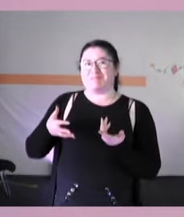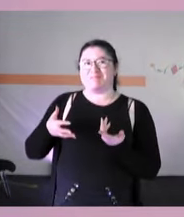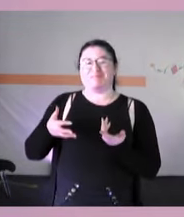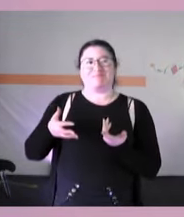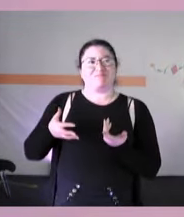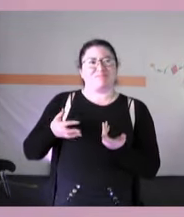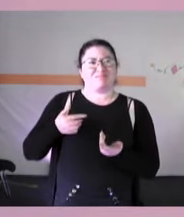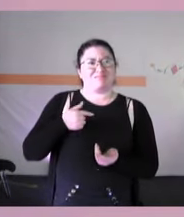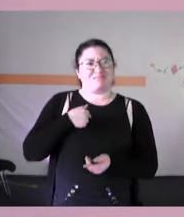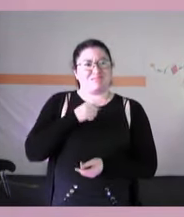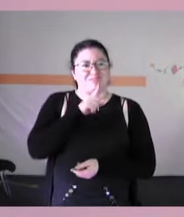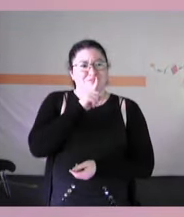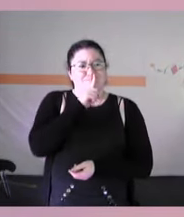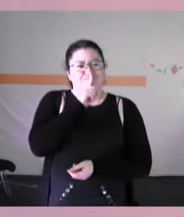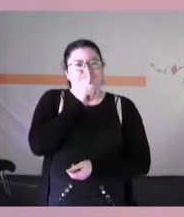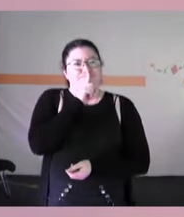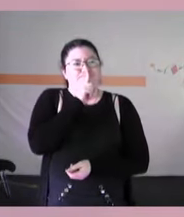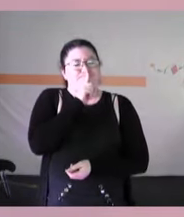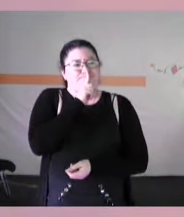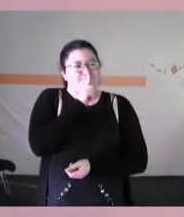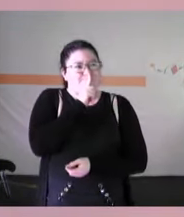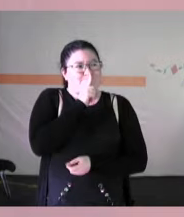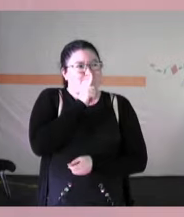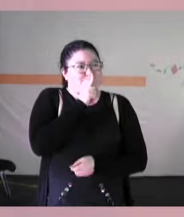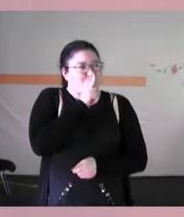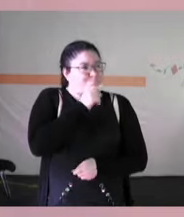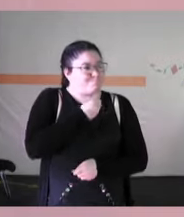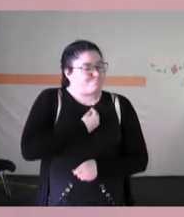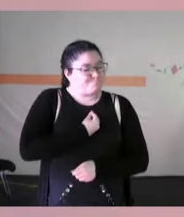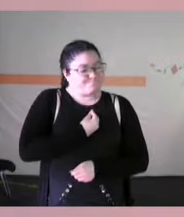Y te lo callabas porque